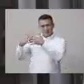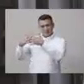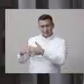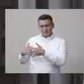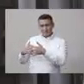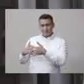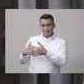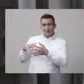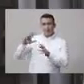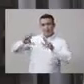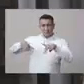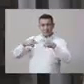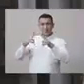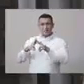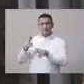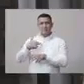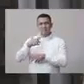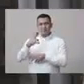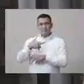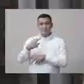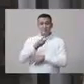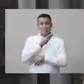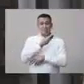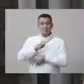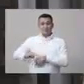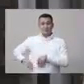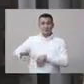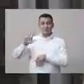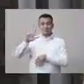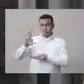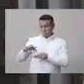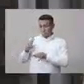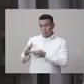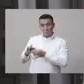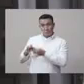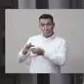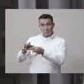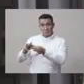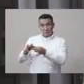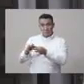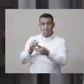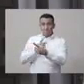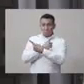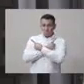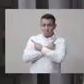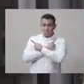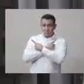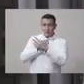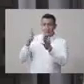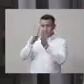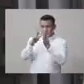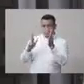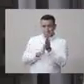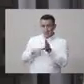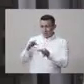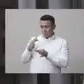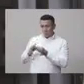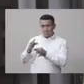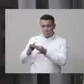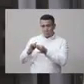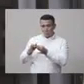cumplir los protocolos correspondientes para prevenir riesgos de contagio por coronavirus en sus clientes y en sus